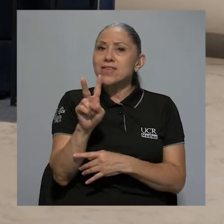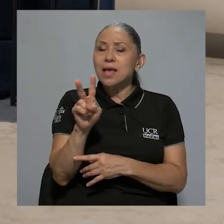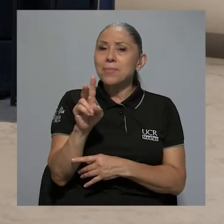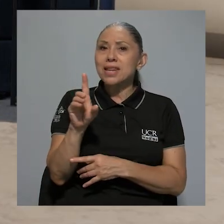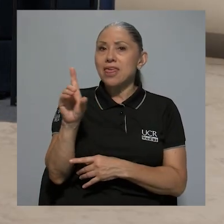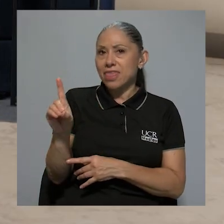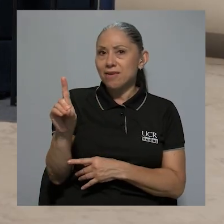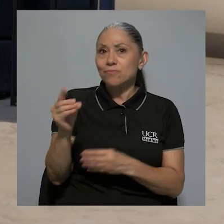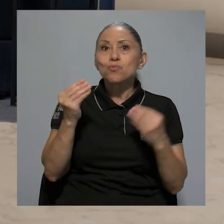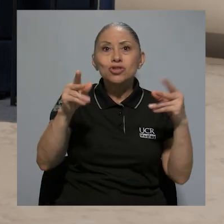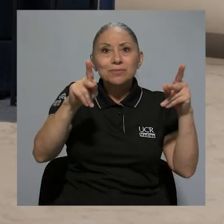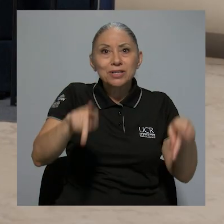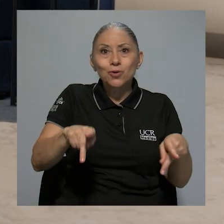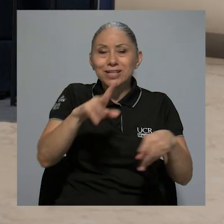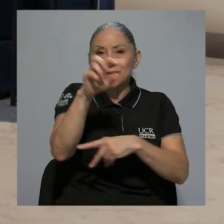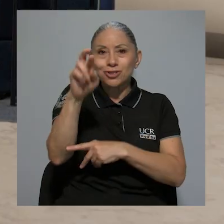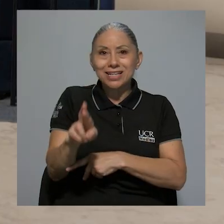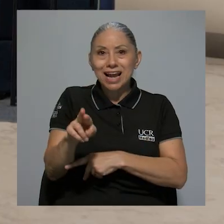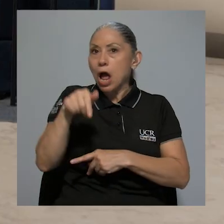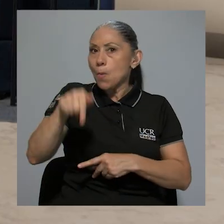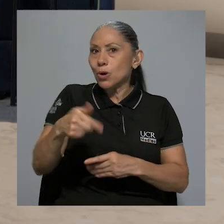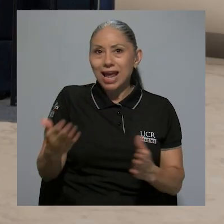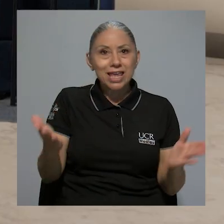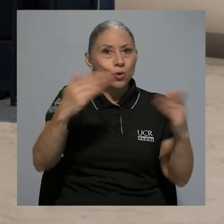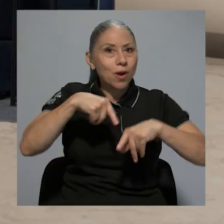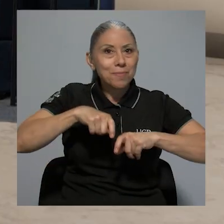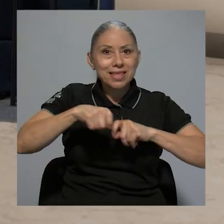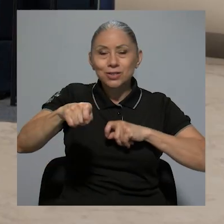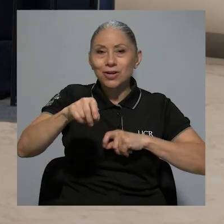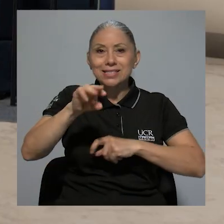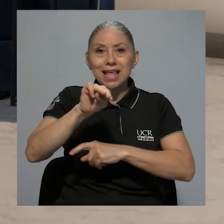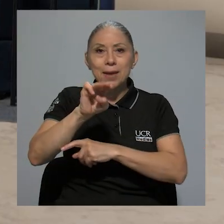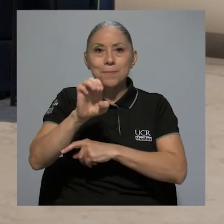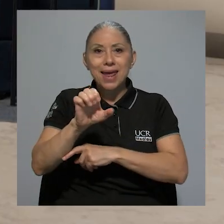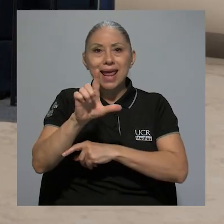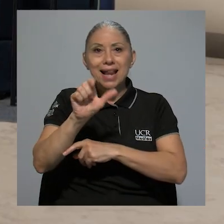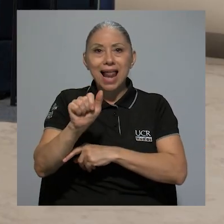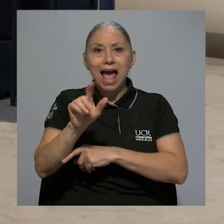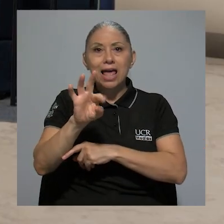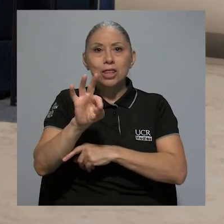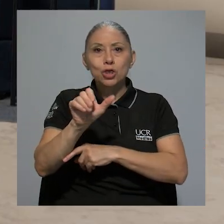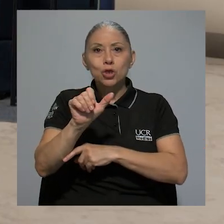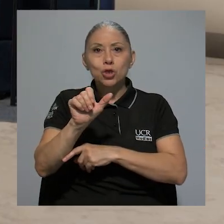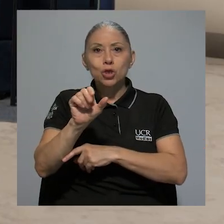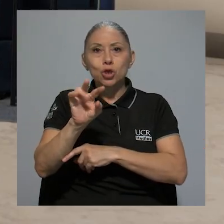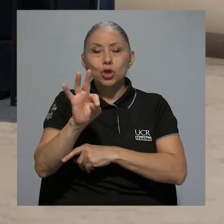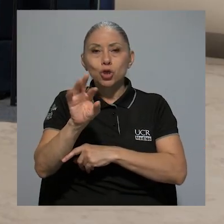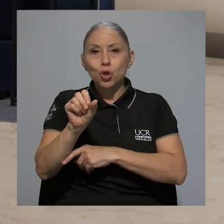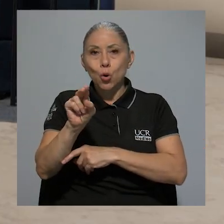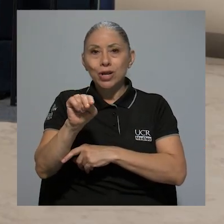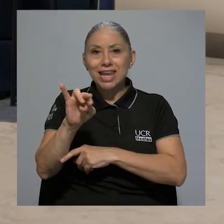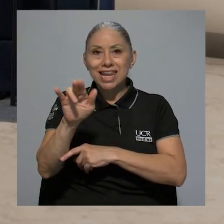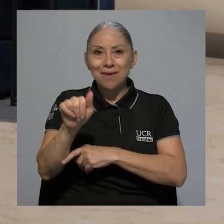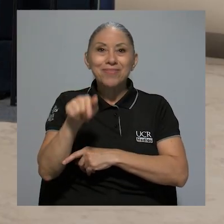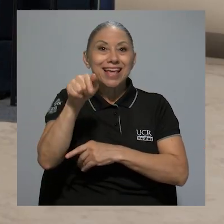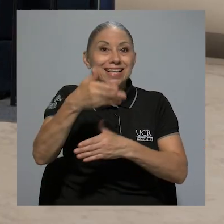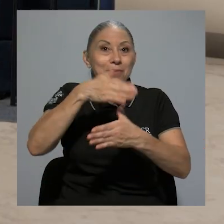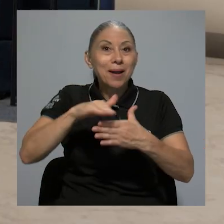personas en Costa Rica, porque aquí no tenemos mediciones de melatonina, que esa es la parte B de la investigación. O sea, la idea es